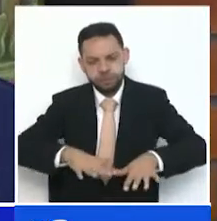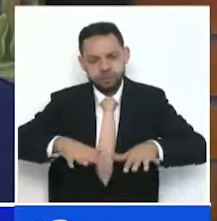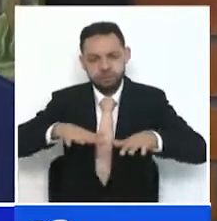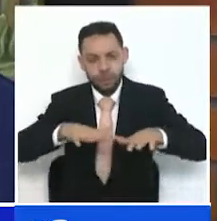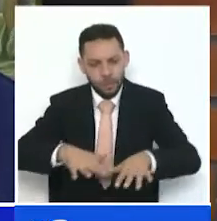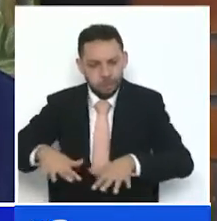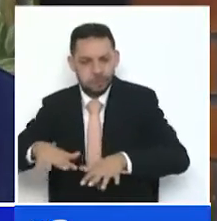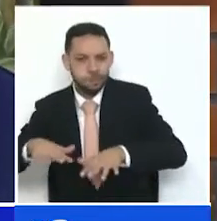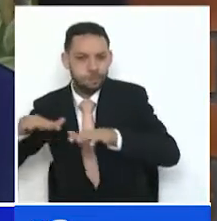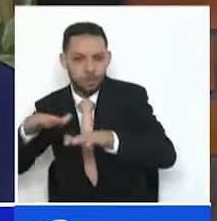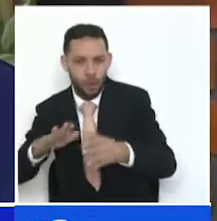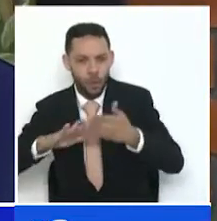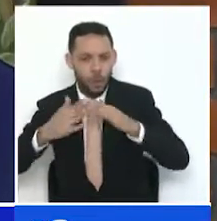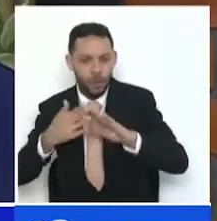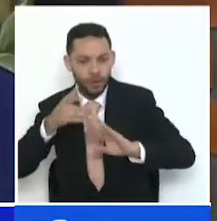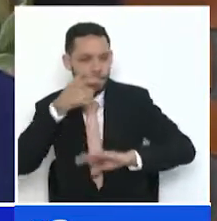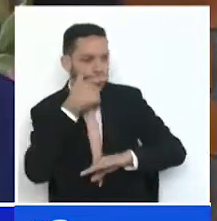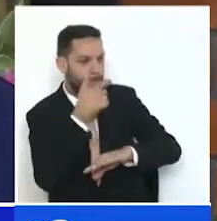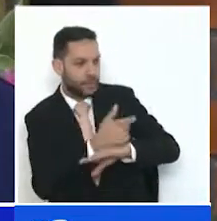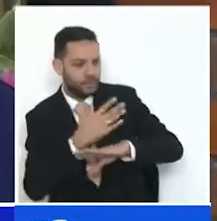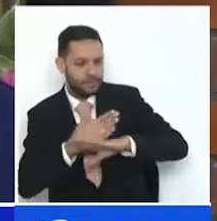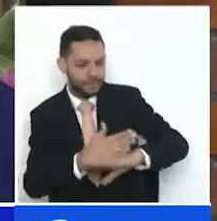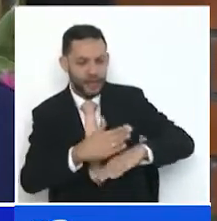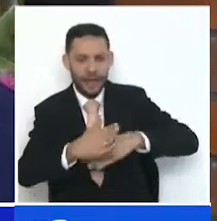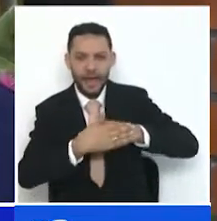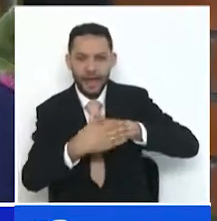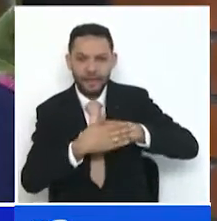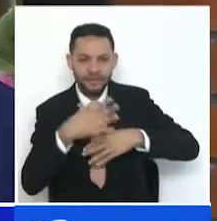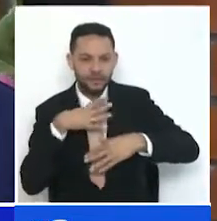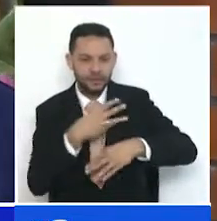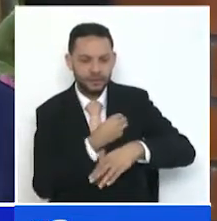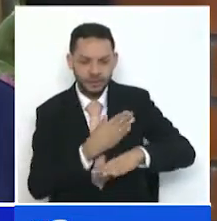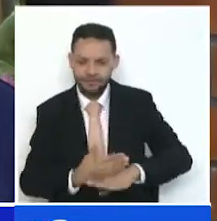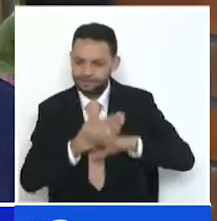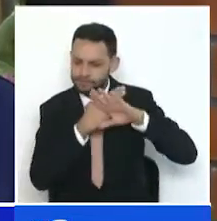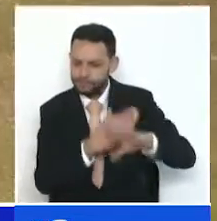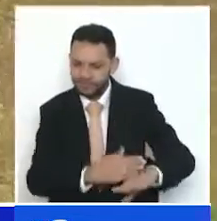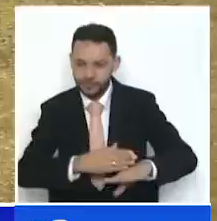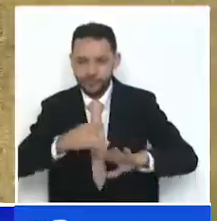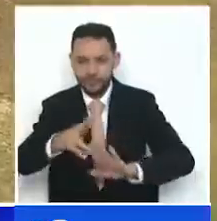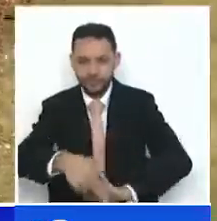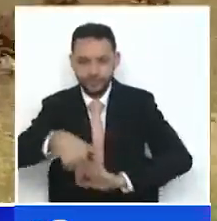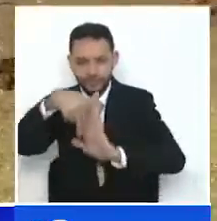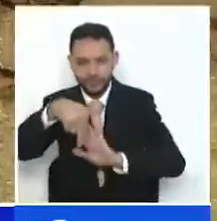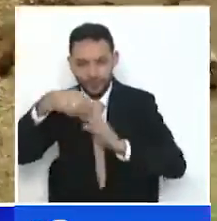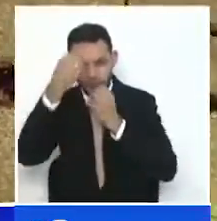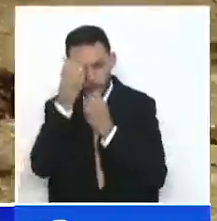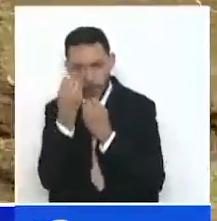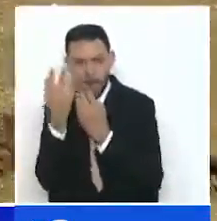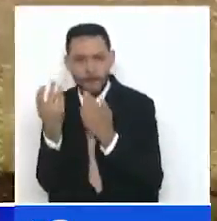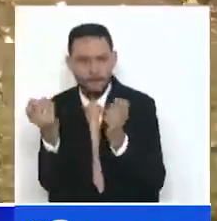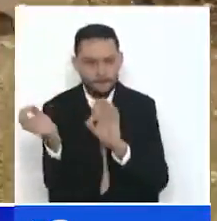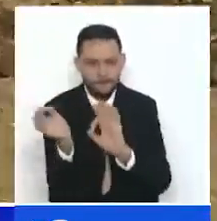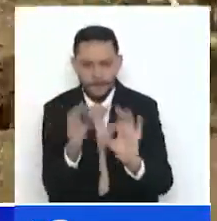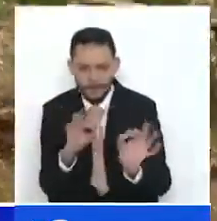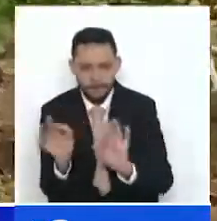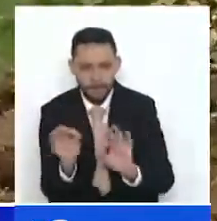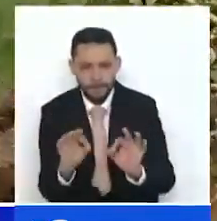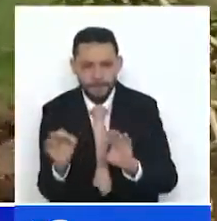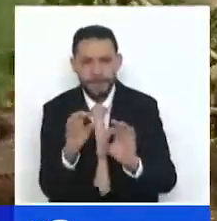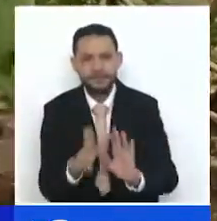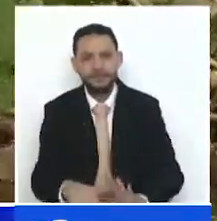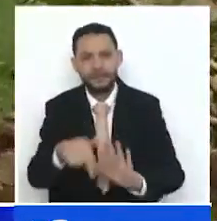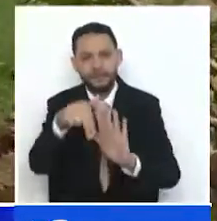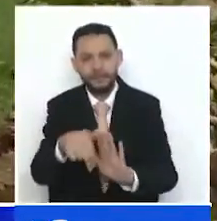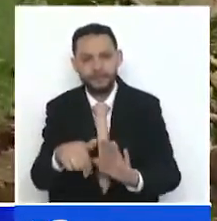la comunidad tiene que atender el llamado de la advertencia de las instituciones de gestión de riesgo. Las autoridades departamentales hicieron un llamado